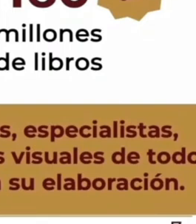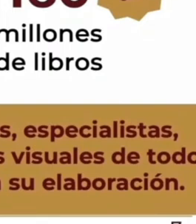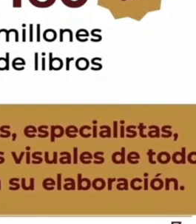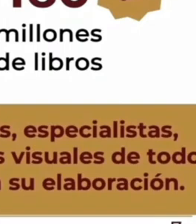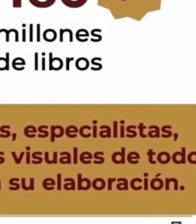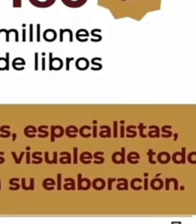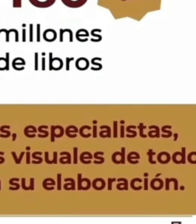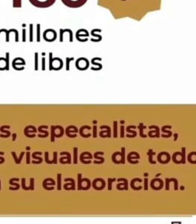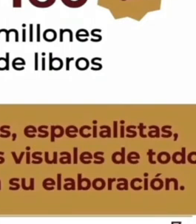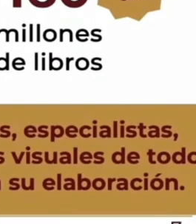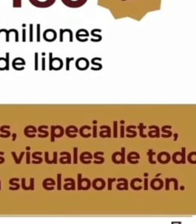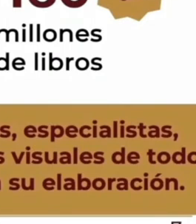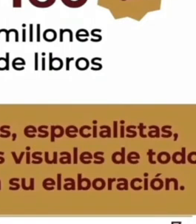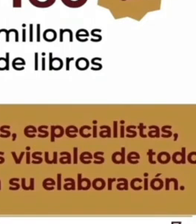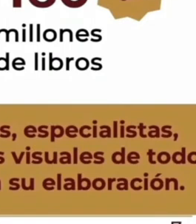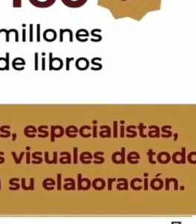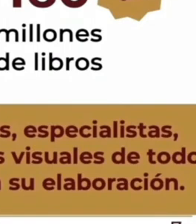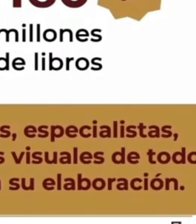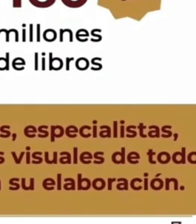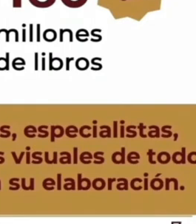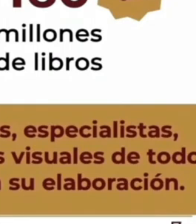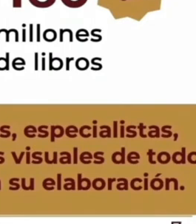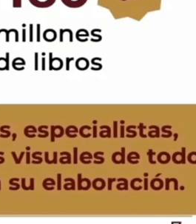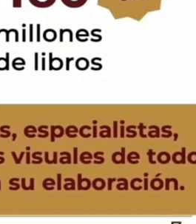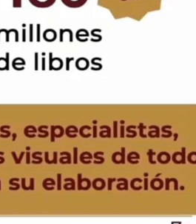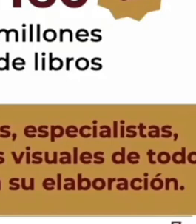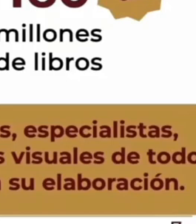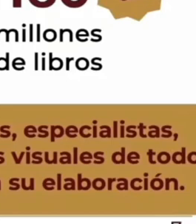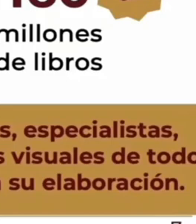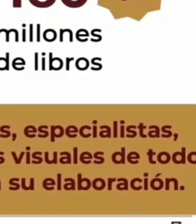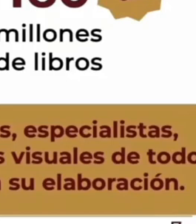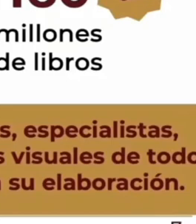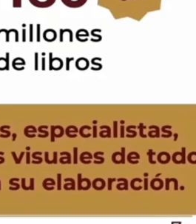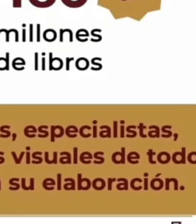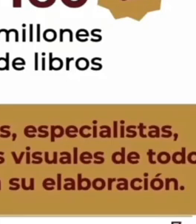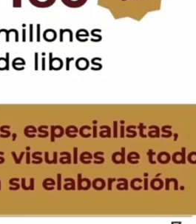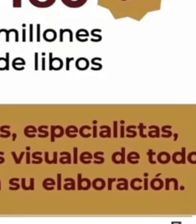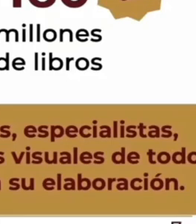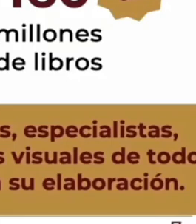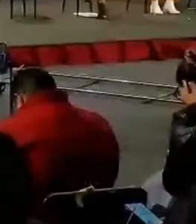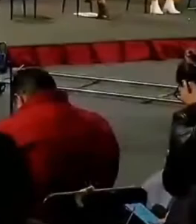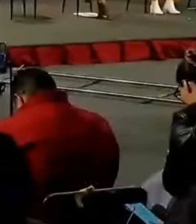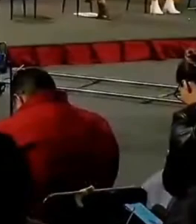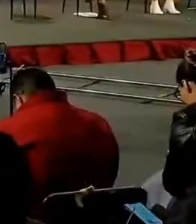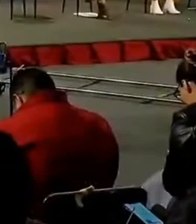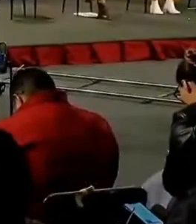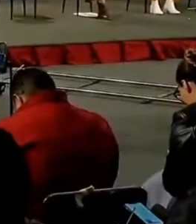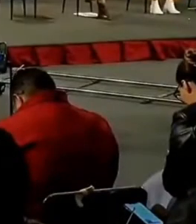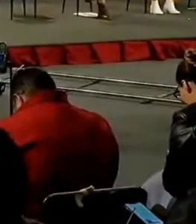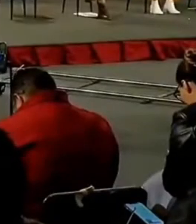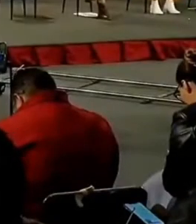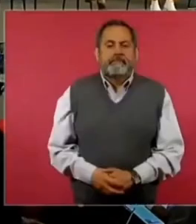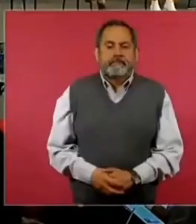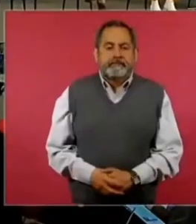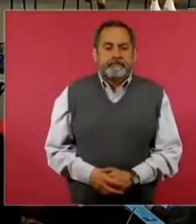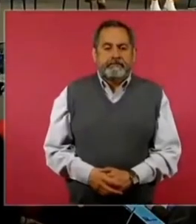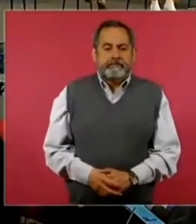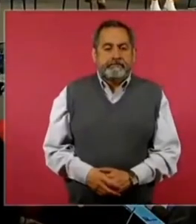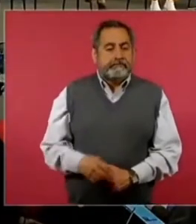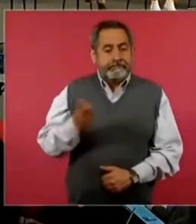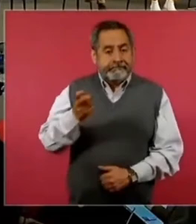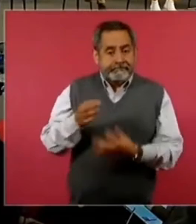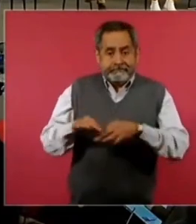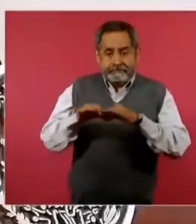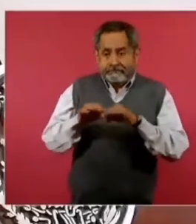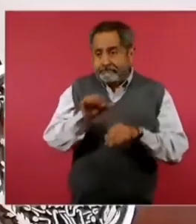fundamental lo que viven y lo que hacen los maestros en las escuelas todos los días. Eso es un sello fundamental de estos